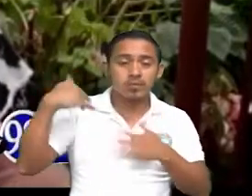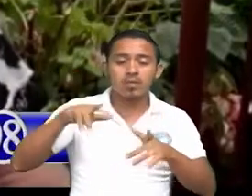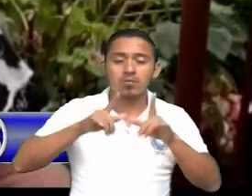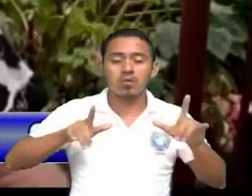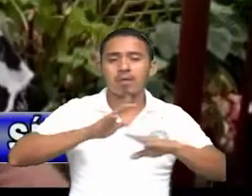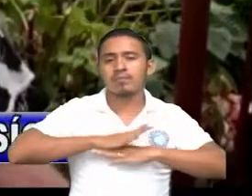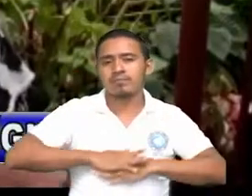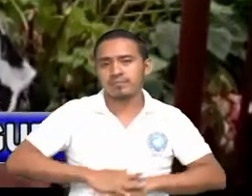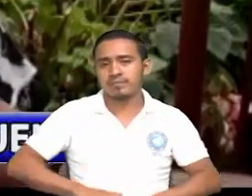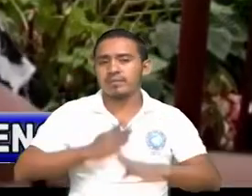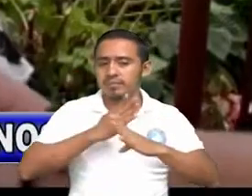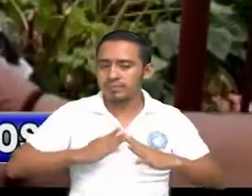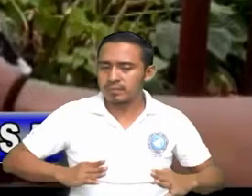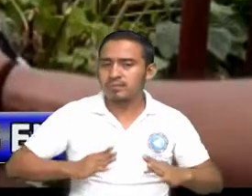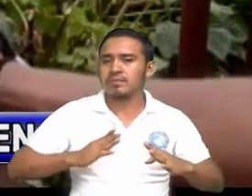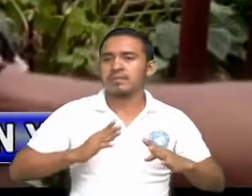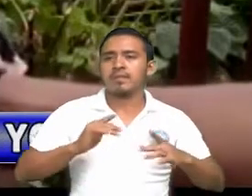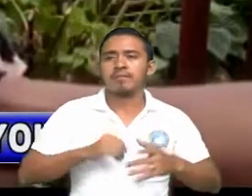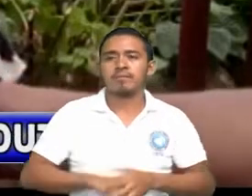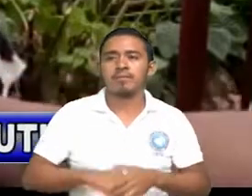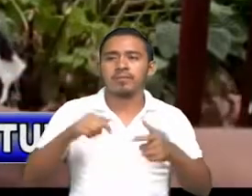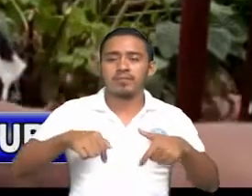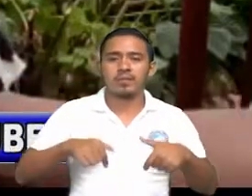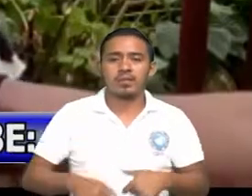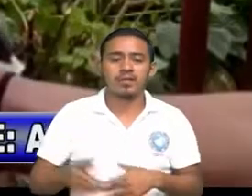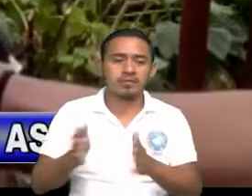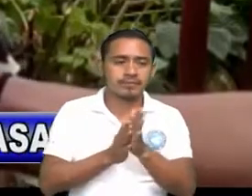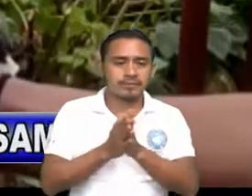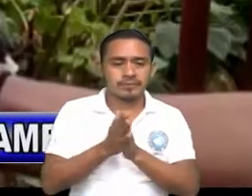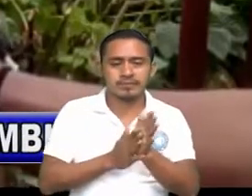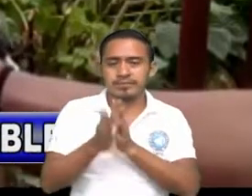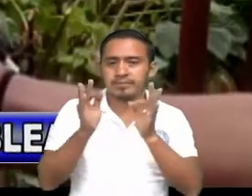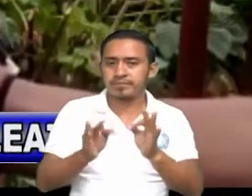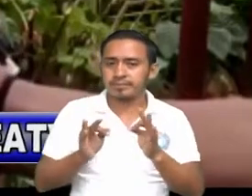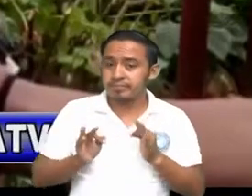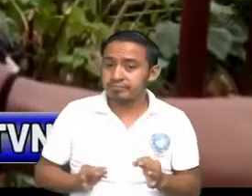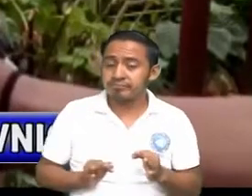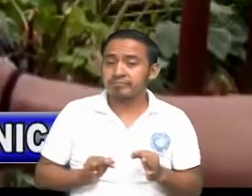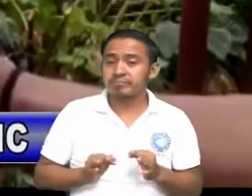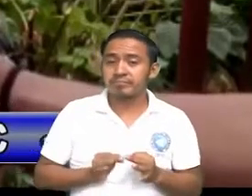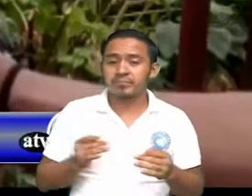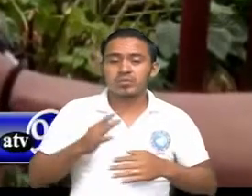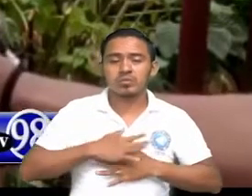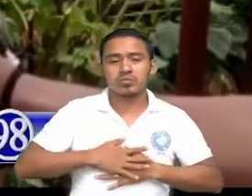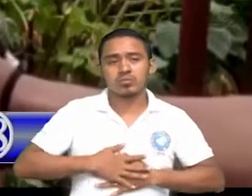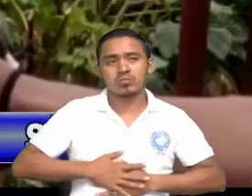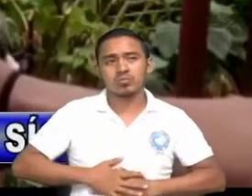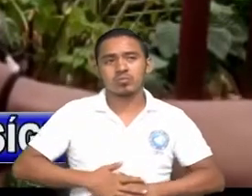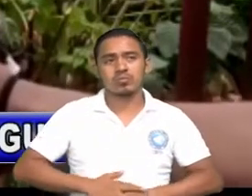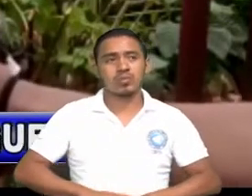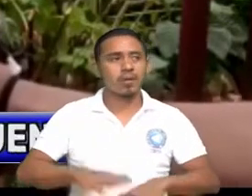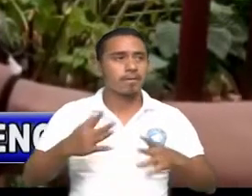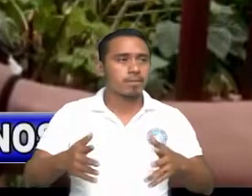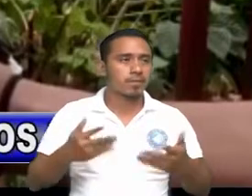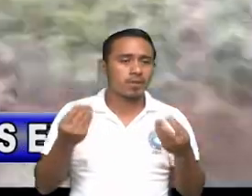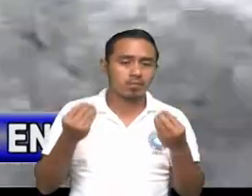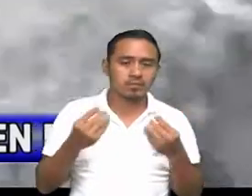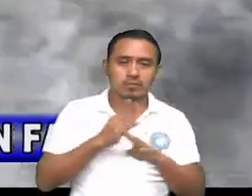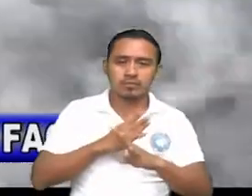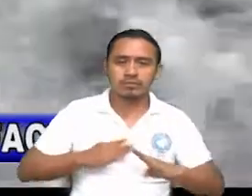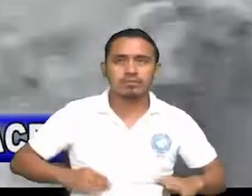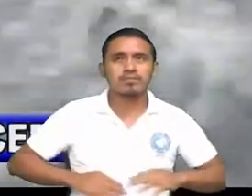lugar para descansar. Y aquí la pasará muy, muy, muy bien, en tranquilidad y con mucha